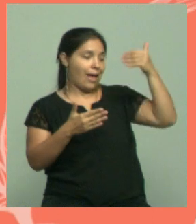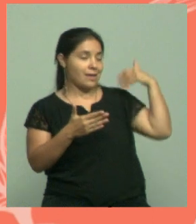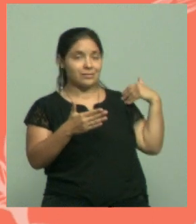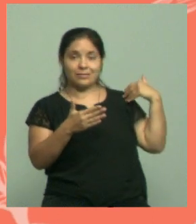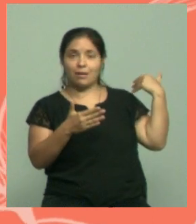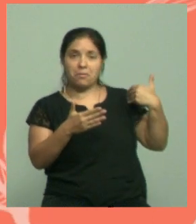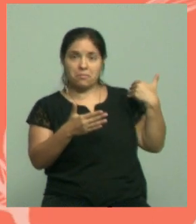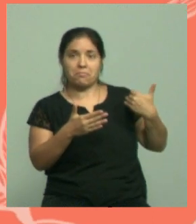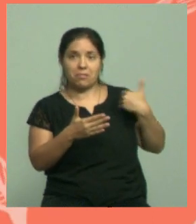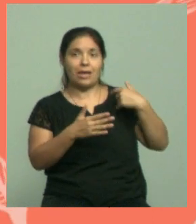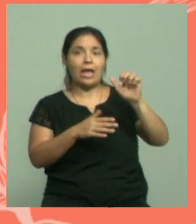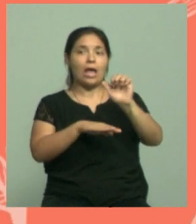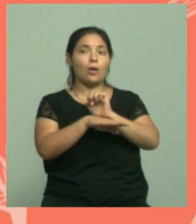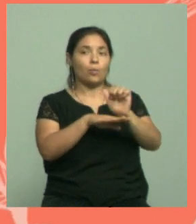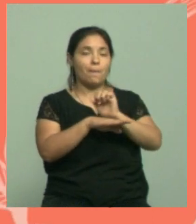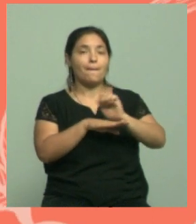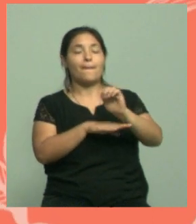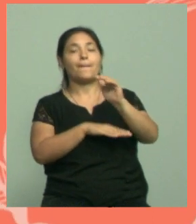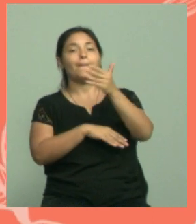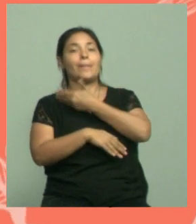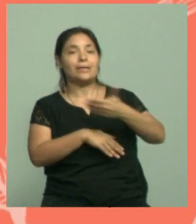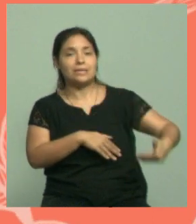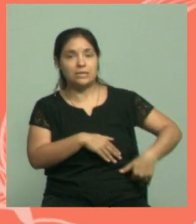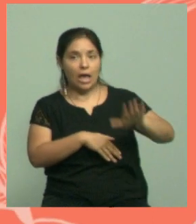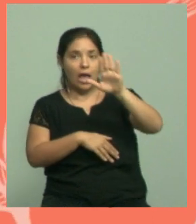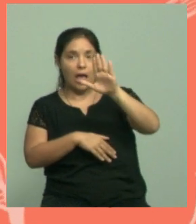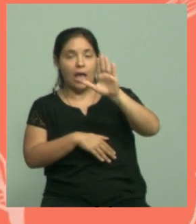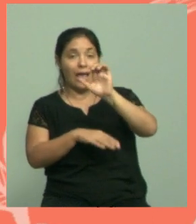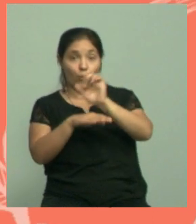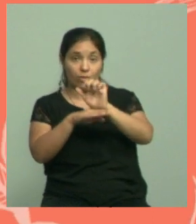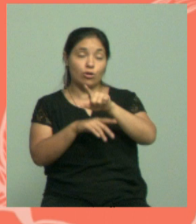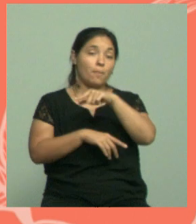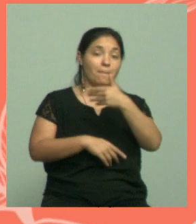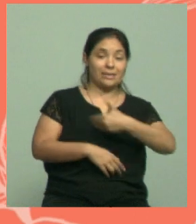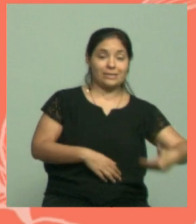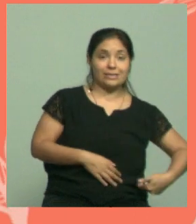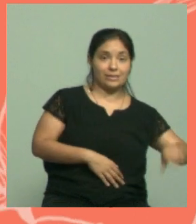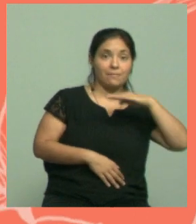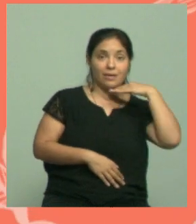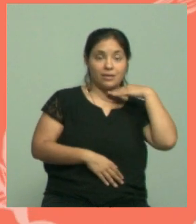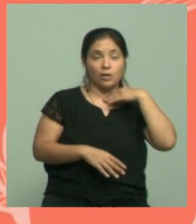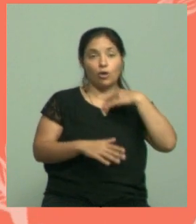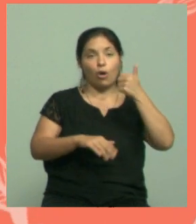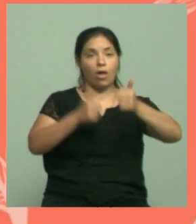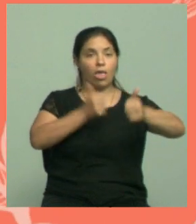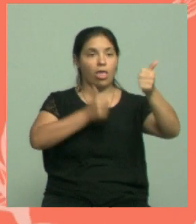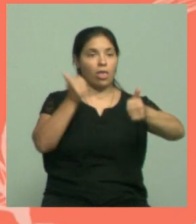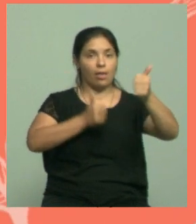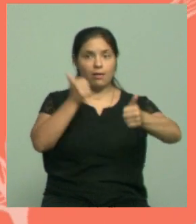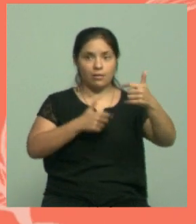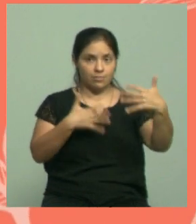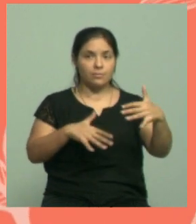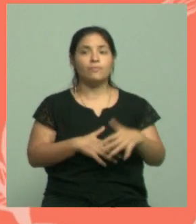la presidencia de Ecuador y la presidencia de México, ¿no? Sí. Noboa desde hacía bastante tiempo que